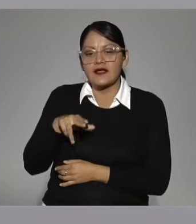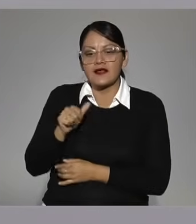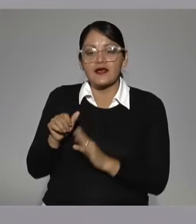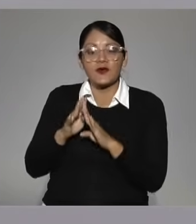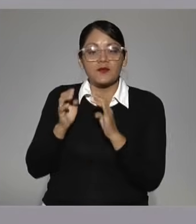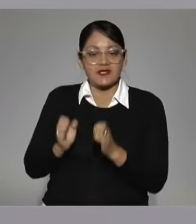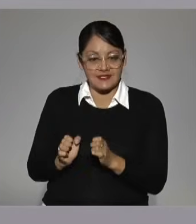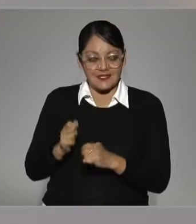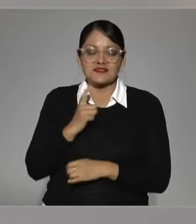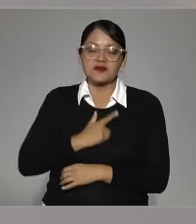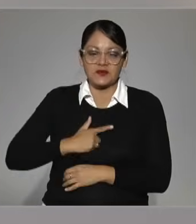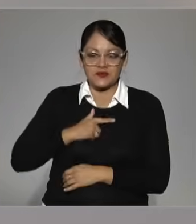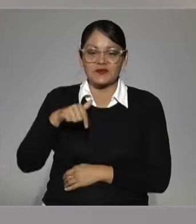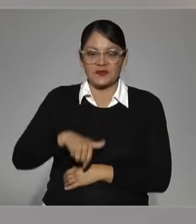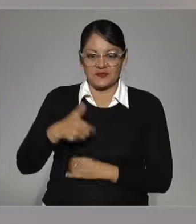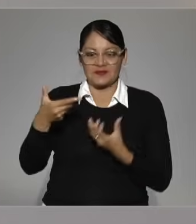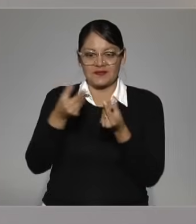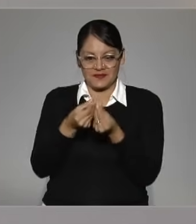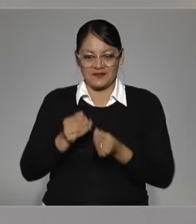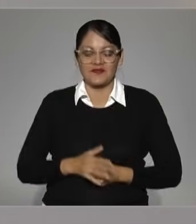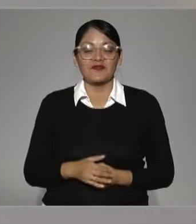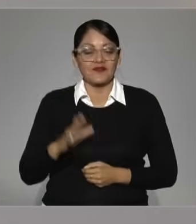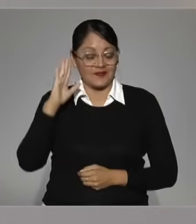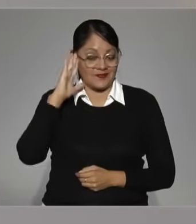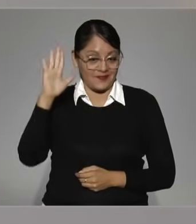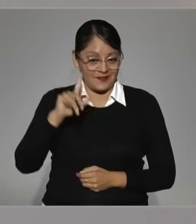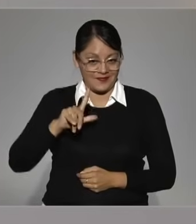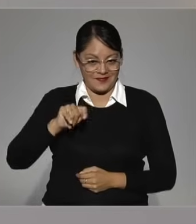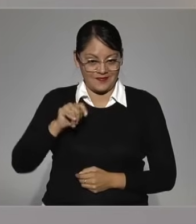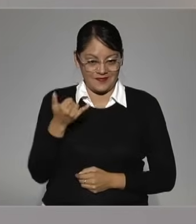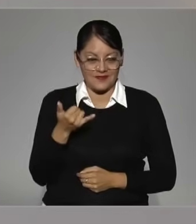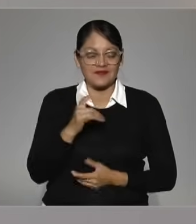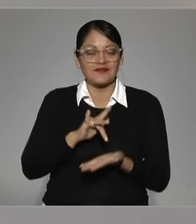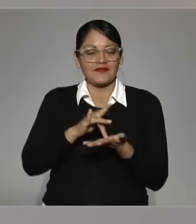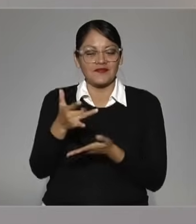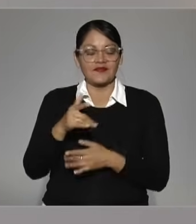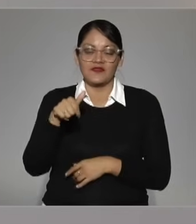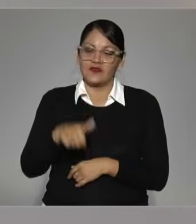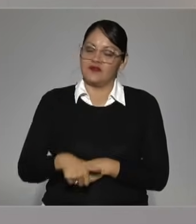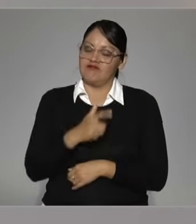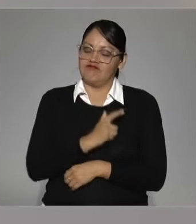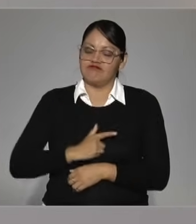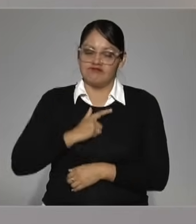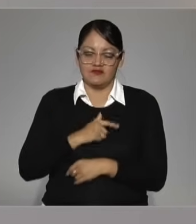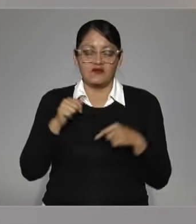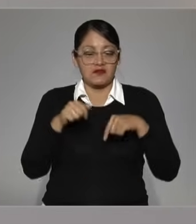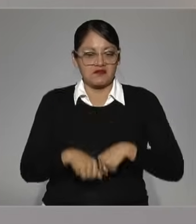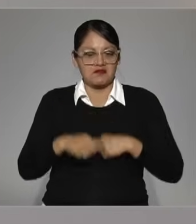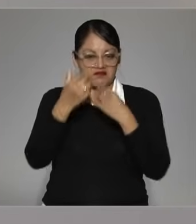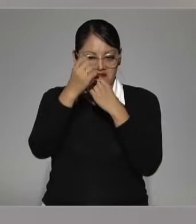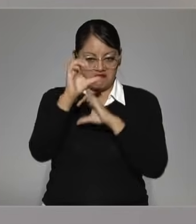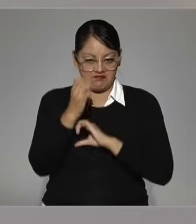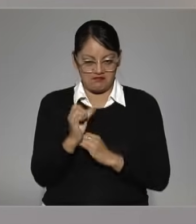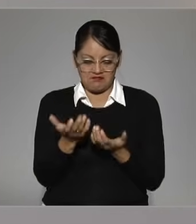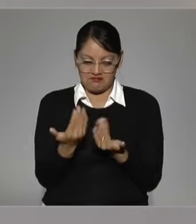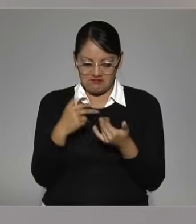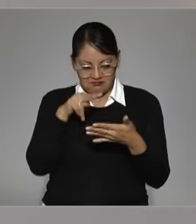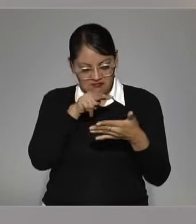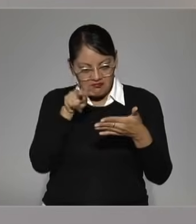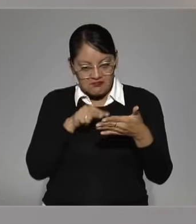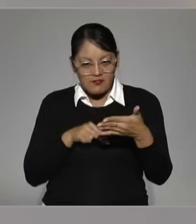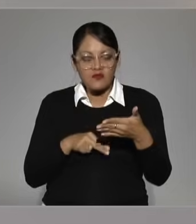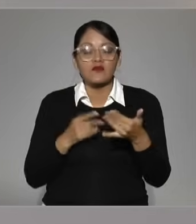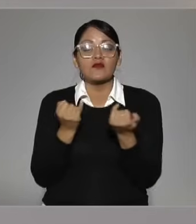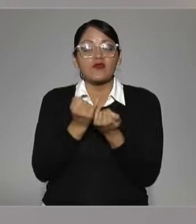siempre, es compartir contigo los micrófonos. Hola, Leti, muchas gracias. Pues sí, ya estamos aquí listos recibiendo sus comentarios. También les recuerdo